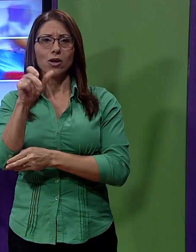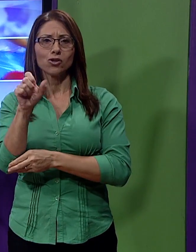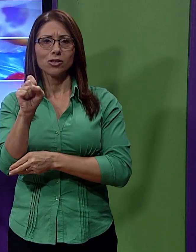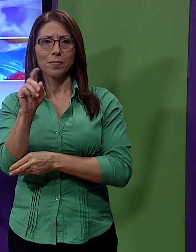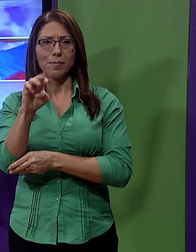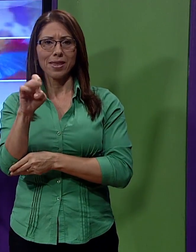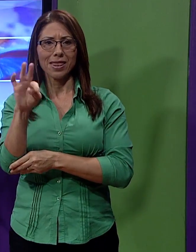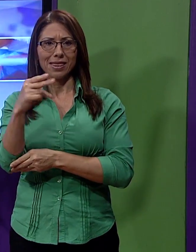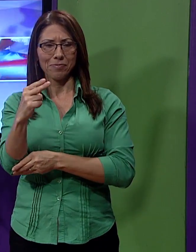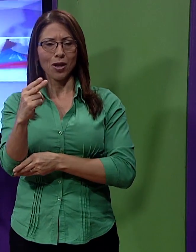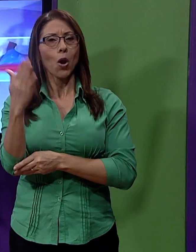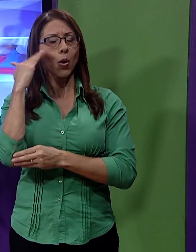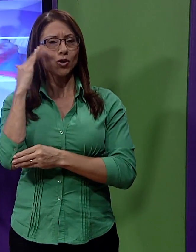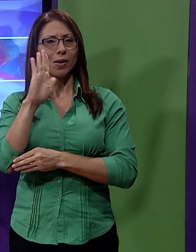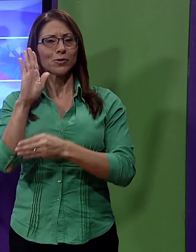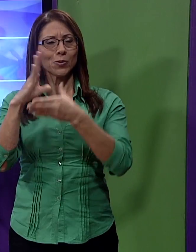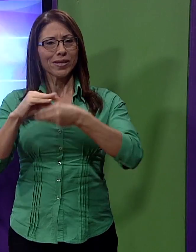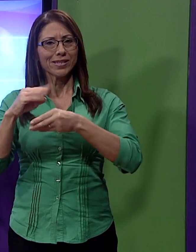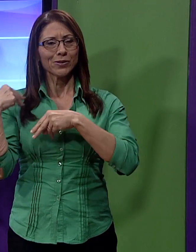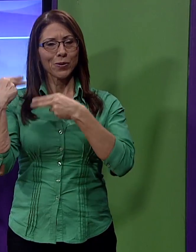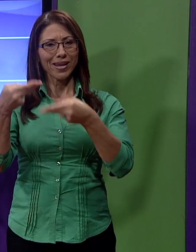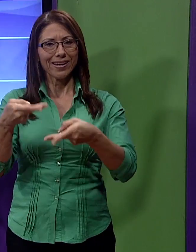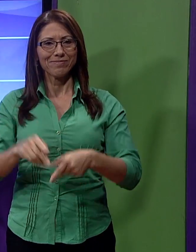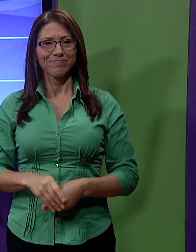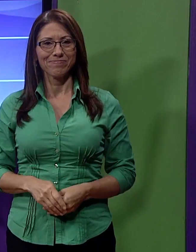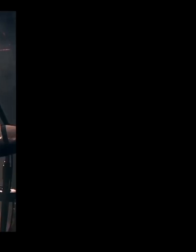Aerosmith. Conozcamos su historia.